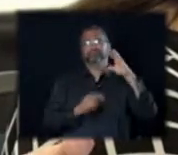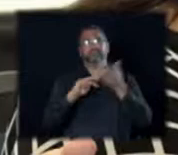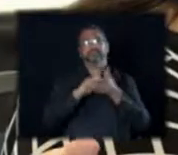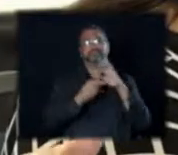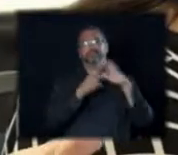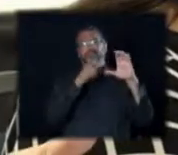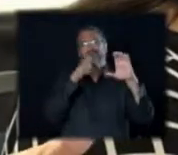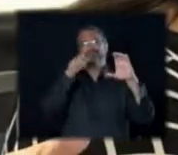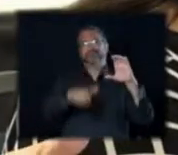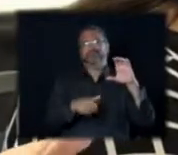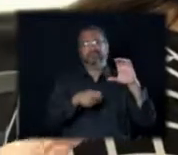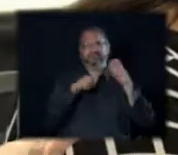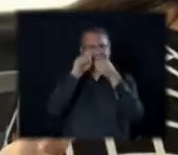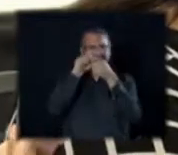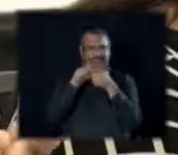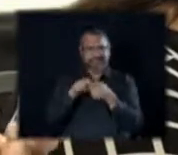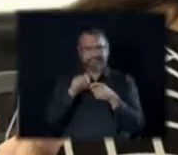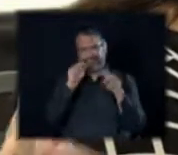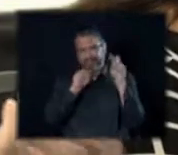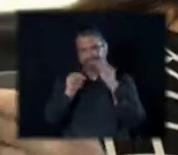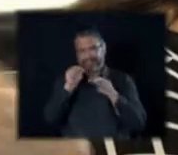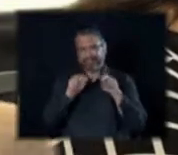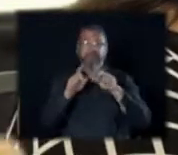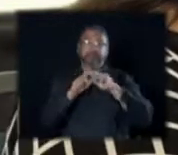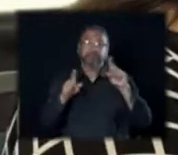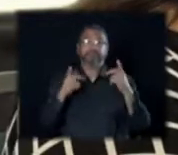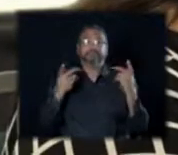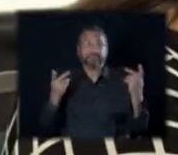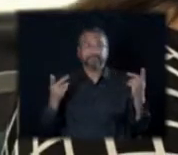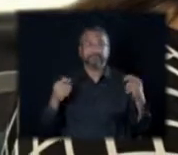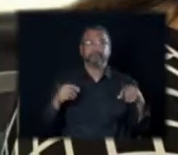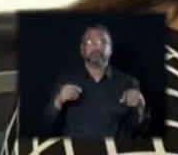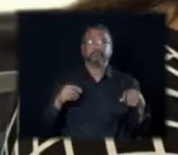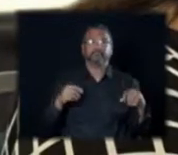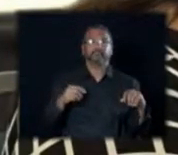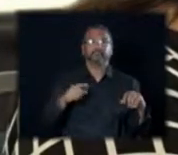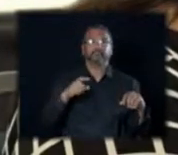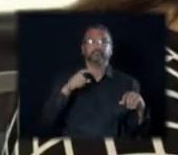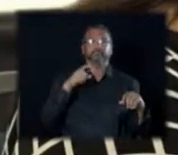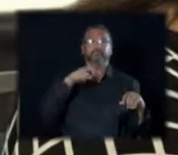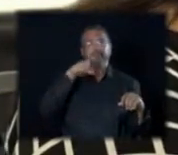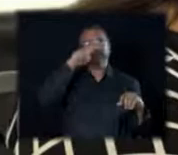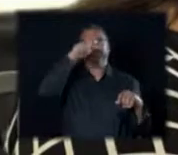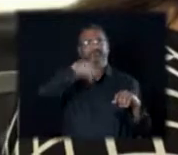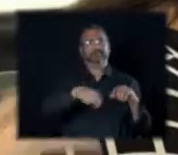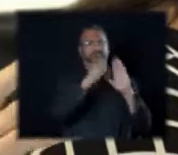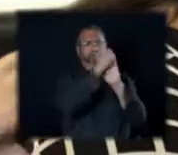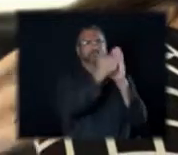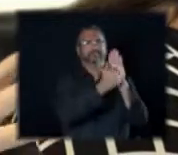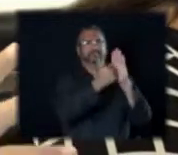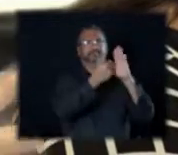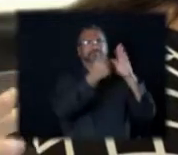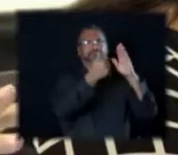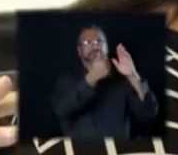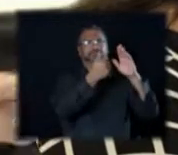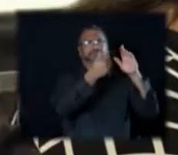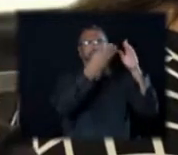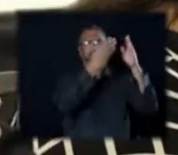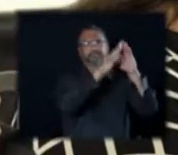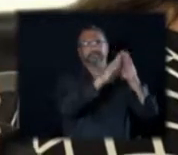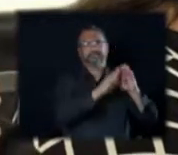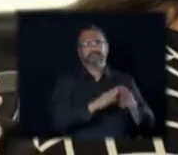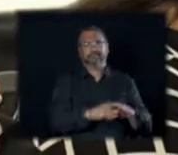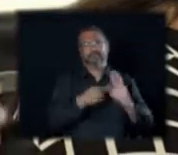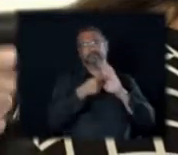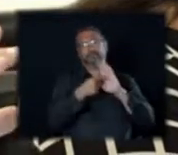que está en el sistema, no hay que fijarse en el desglose. Cuando yo tuve la responsabilidad de divulgar